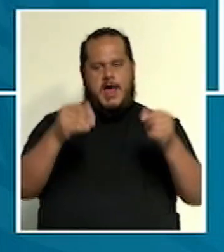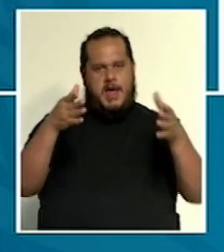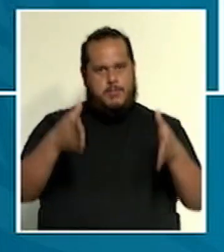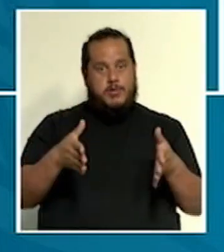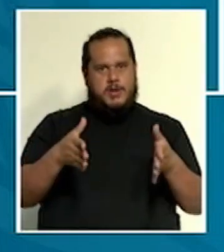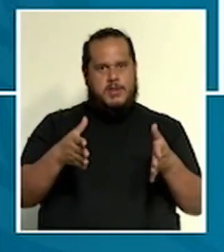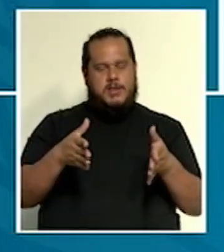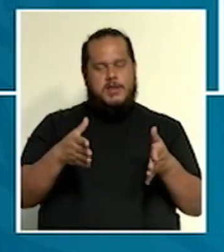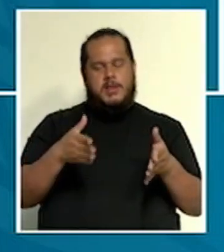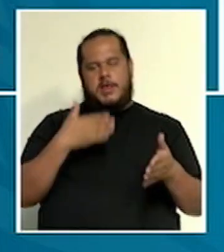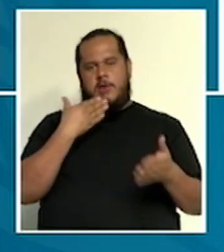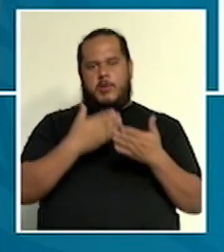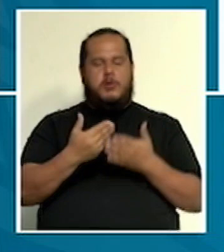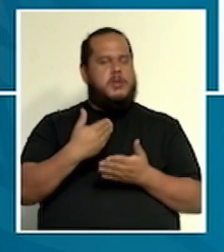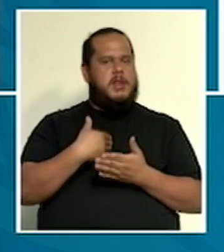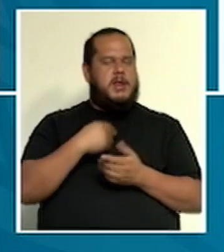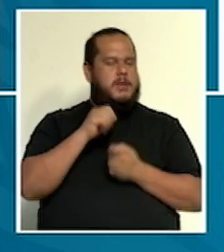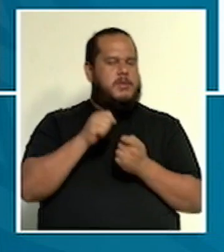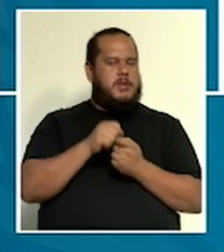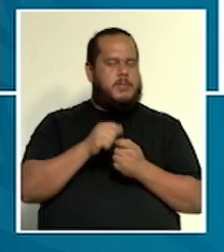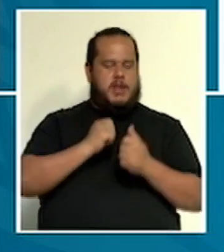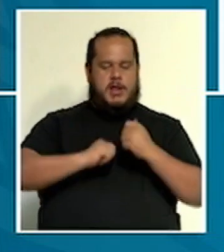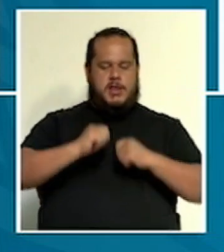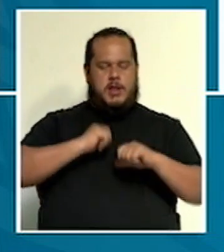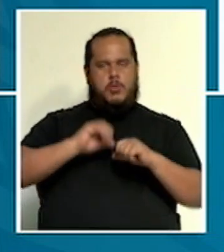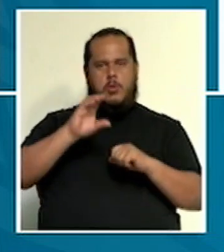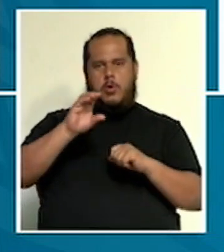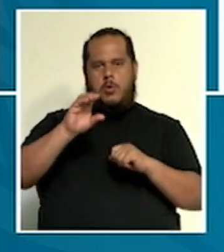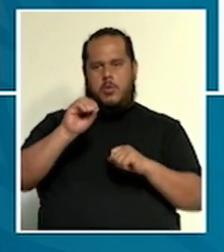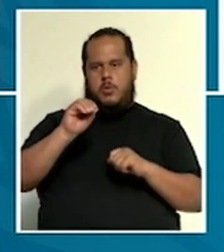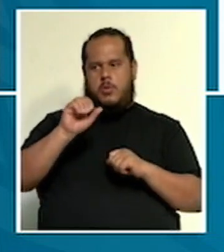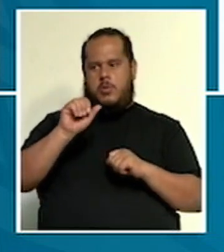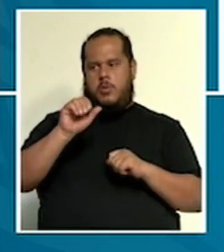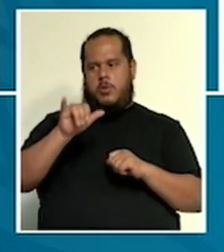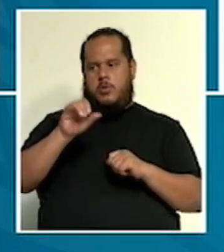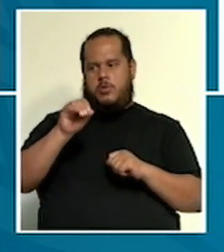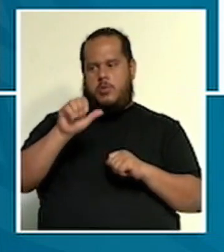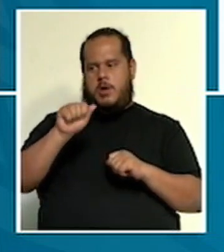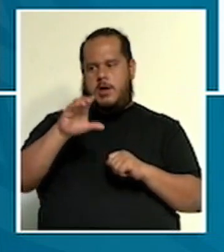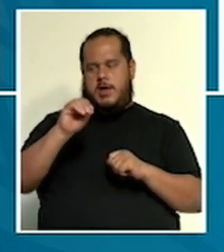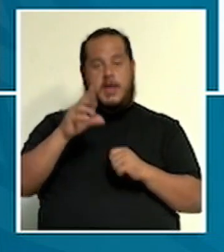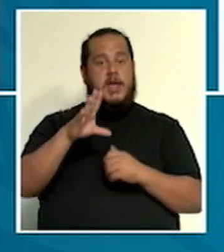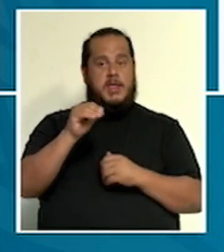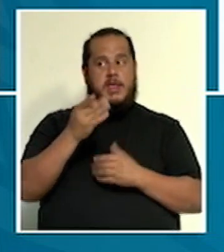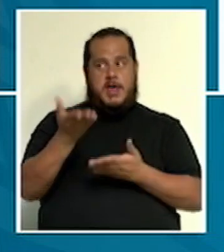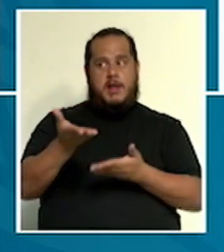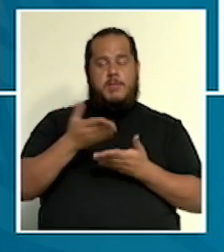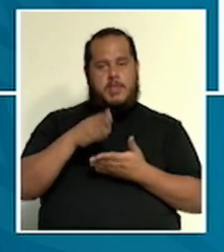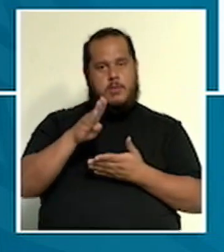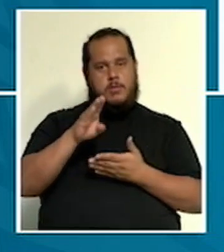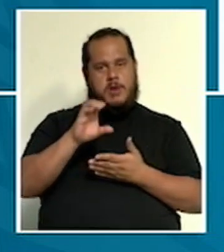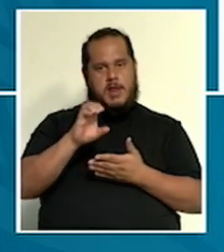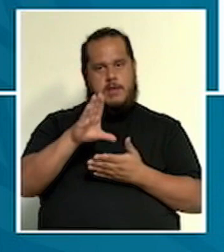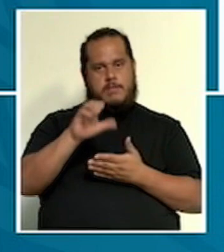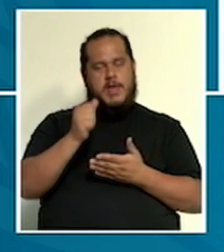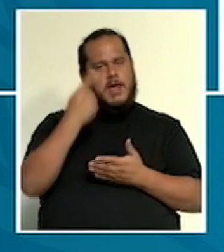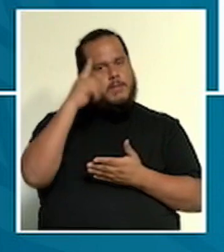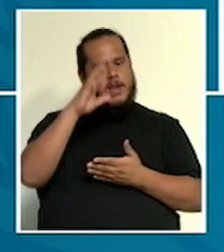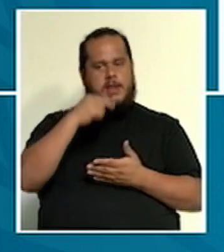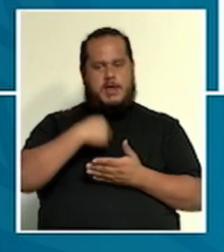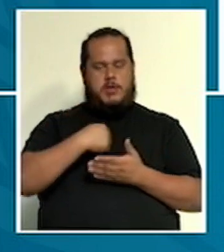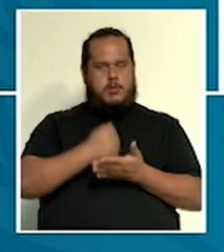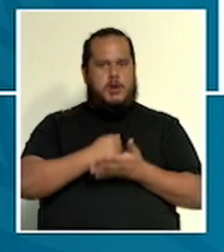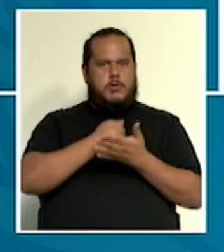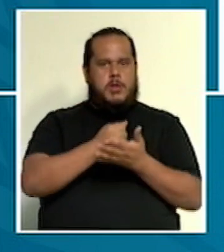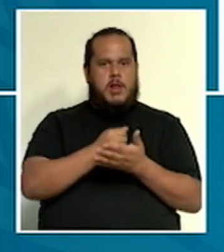y bueno, tenía justamente el Teatro Coyoacán y me beca, según él, para que yo le ayudara con